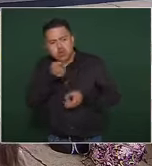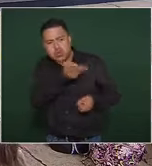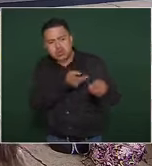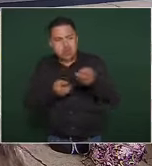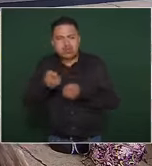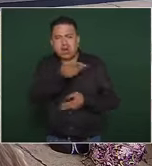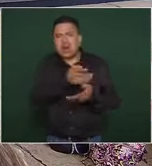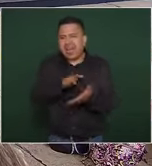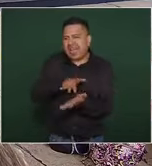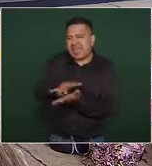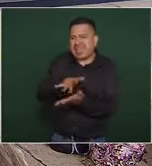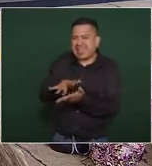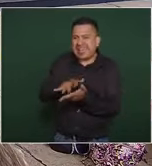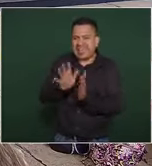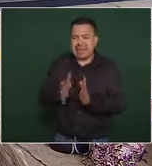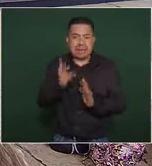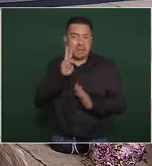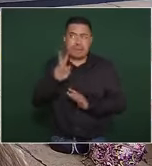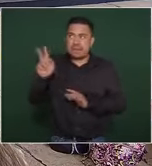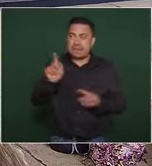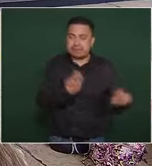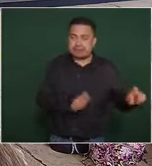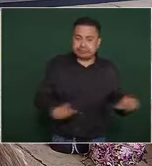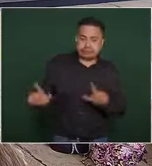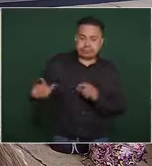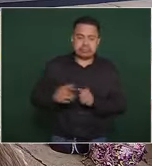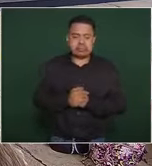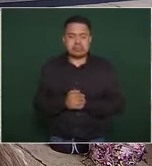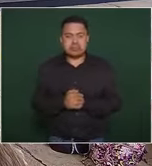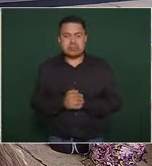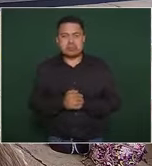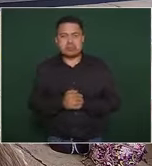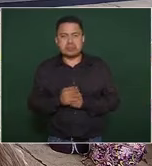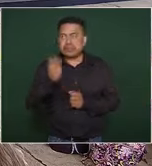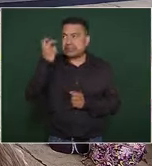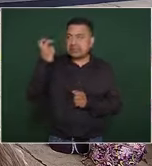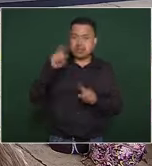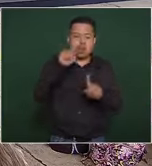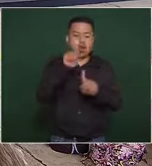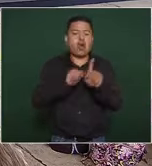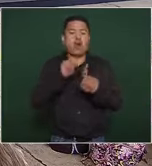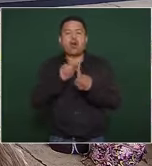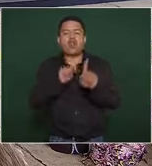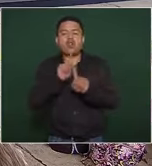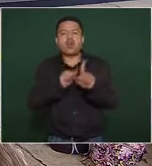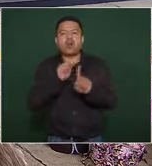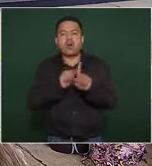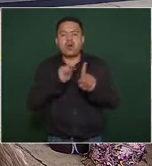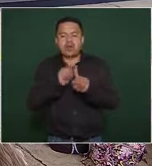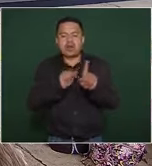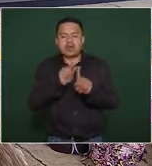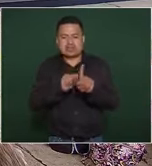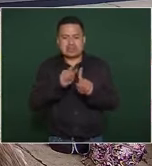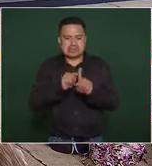que reciben este apoyo. Adelante. Y bueno, estos son los colores,